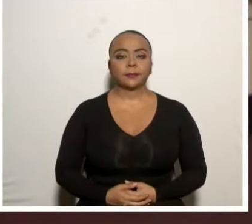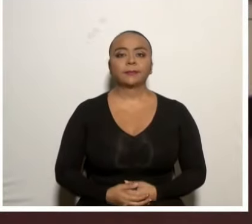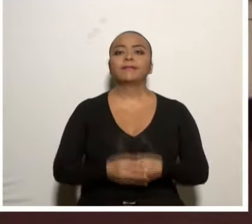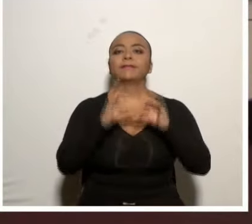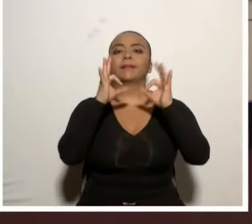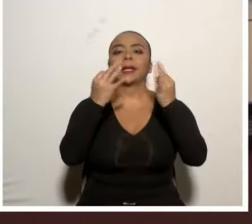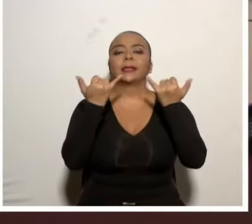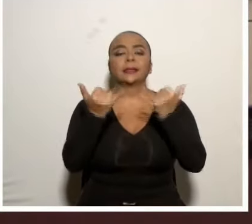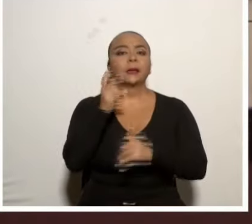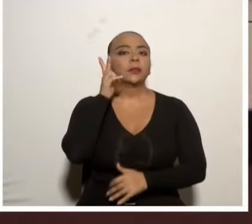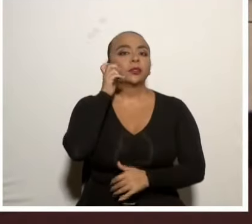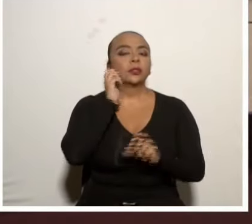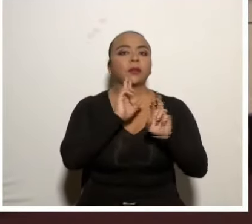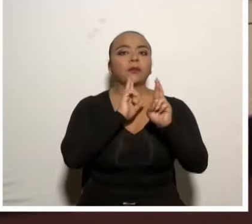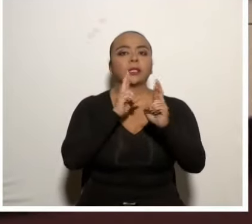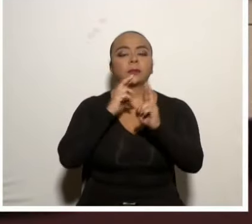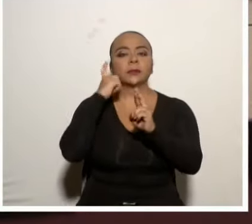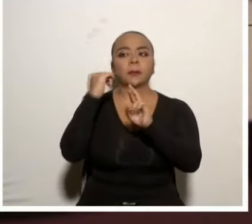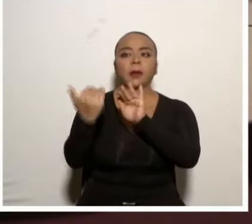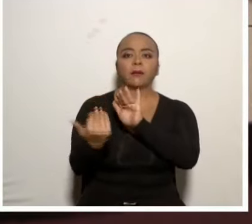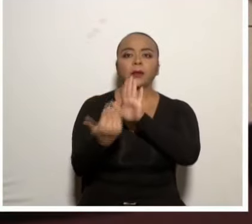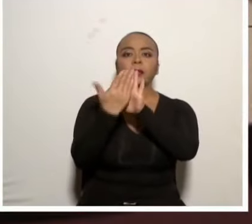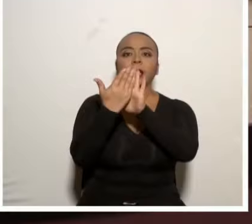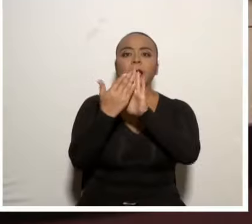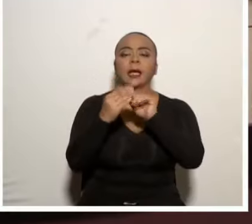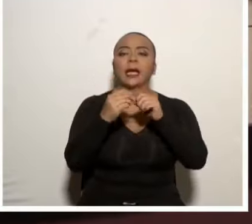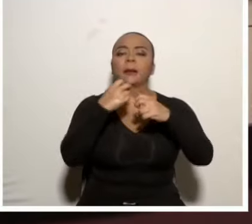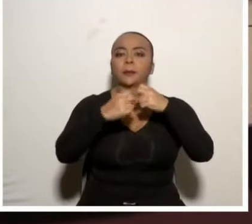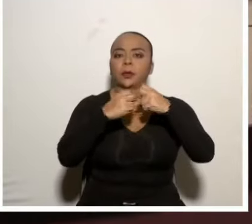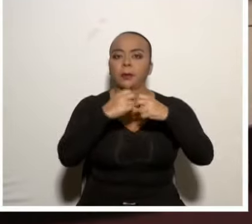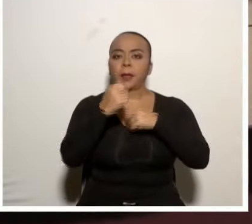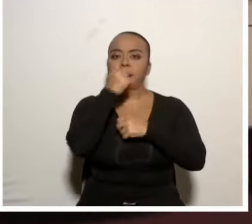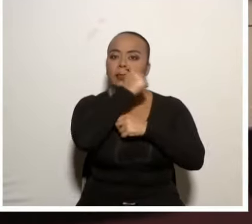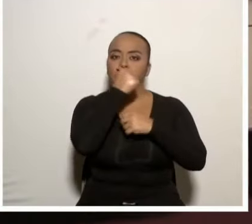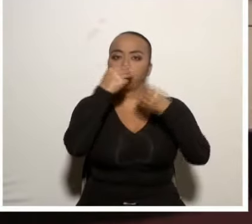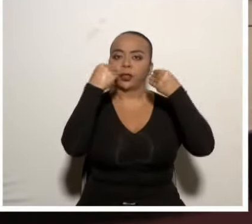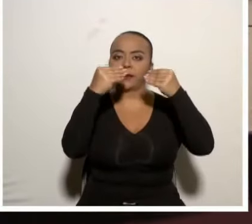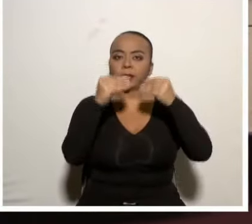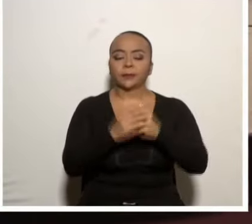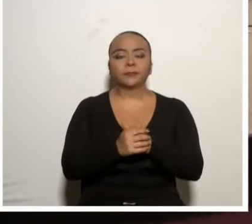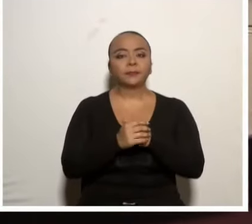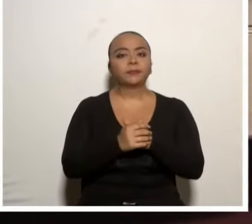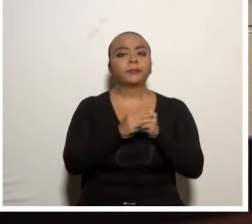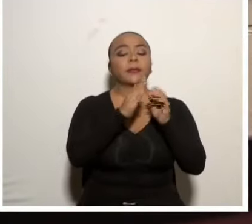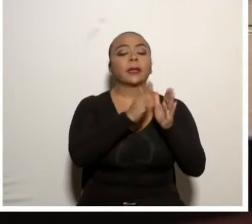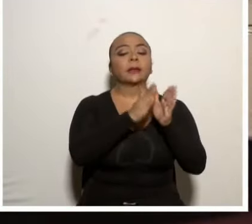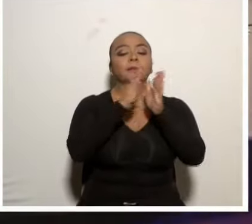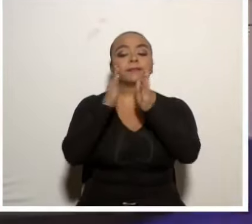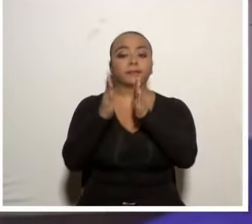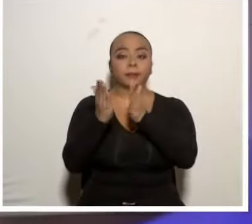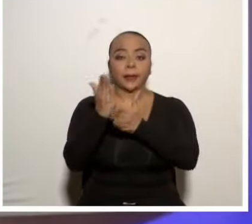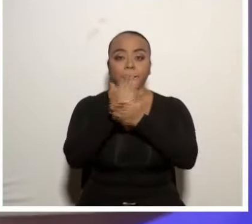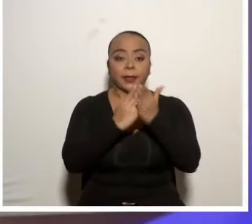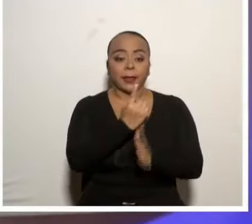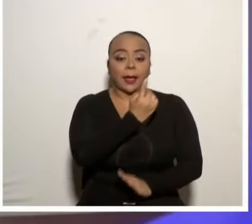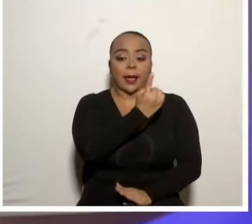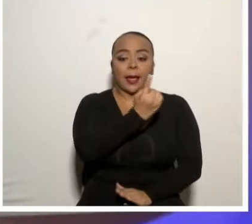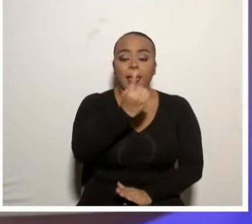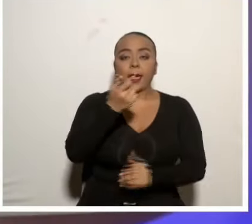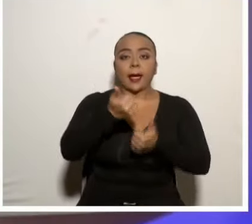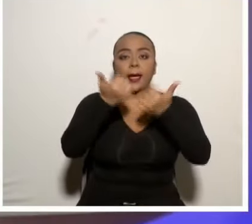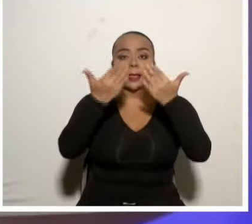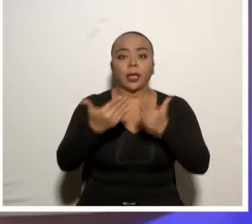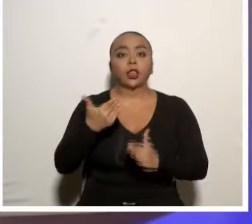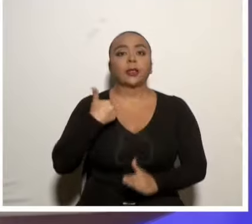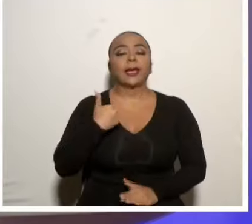Bien, ya hemos escuchado las respuestas para enfrentar el flagelo del narcotráfico. En el siguiente segmento, cada persona candidata